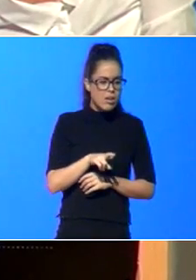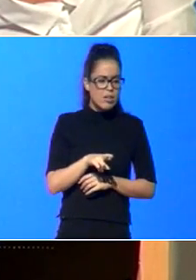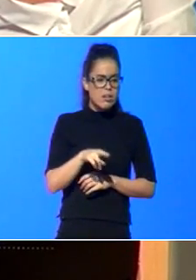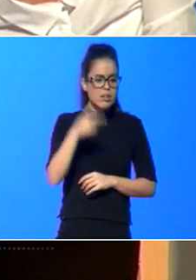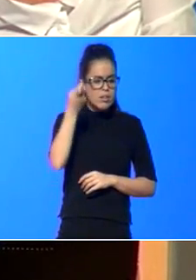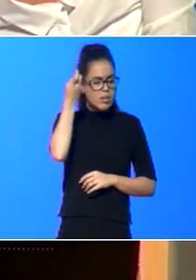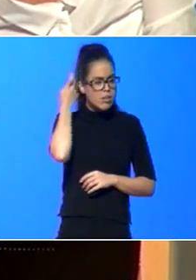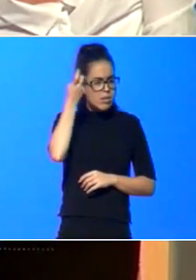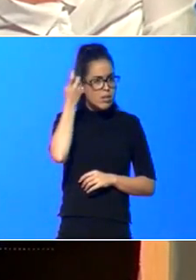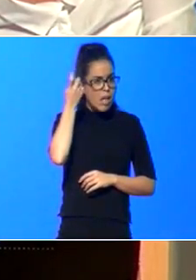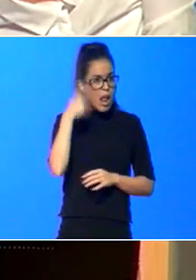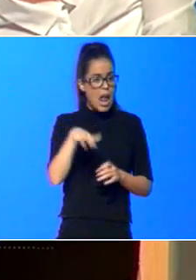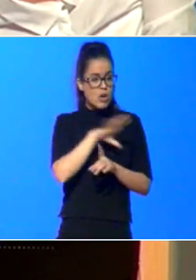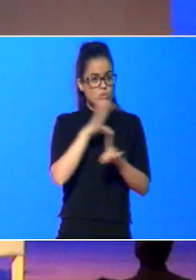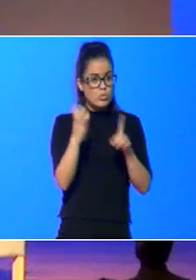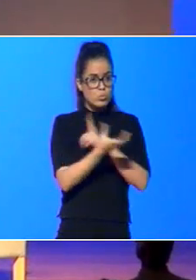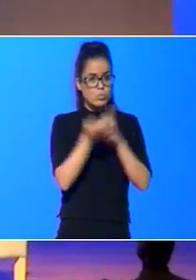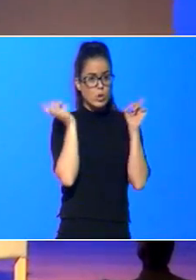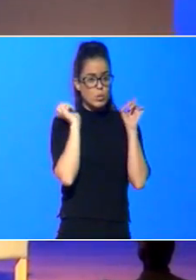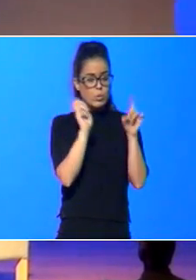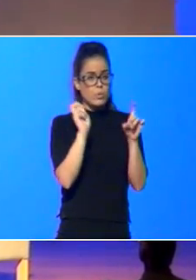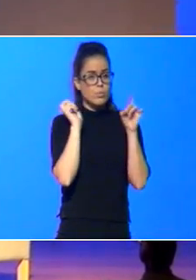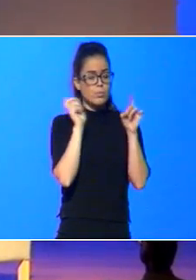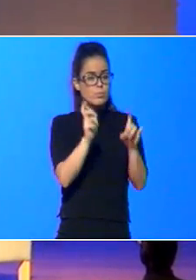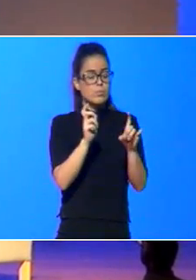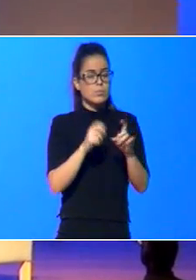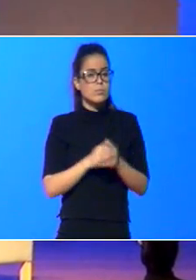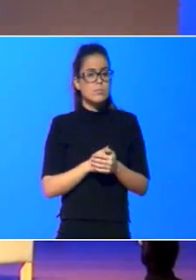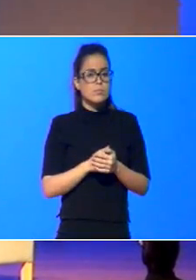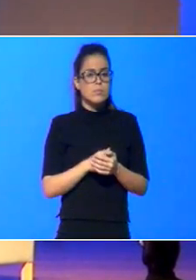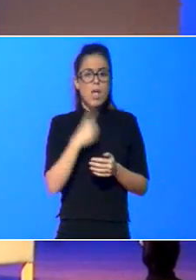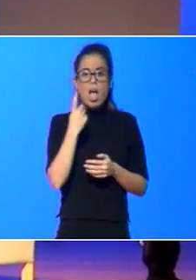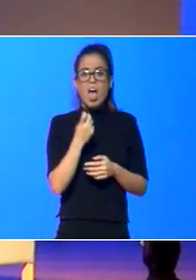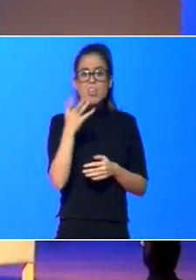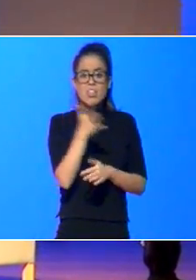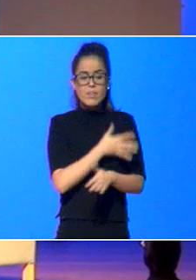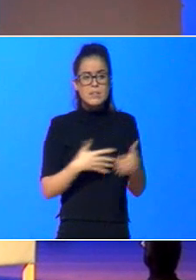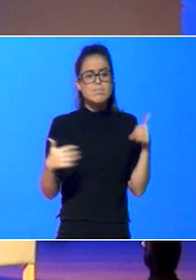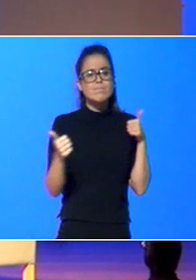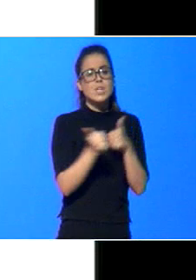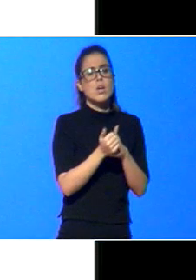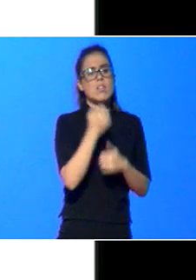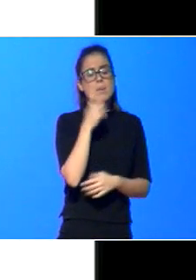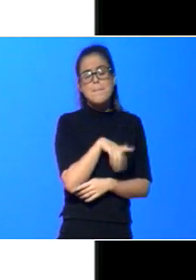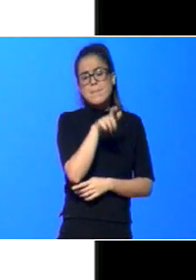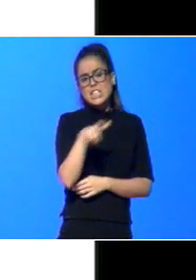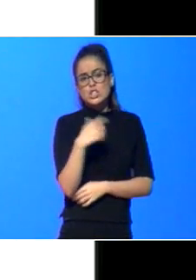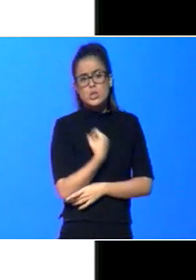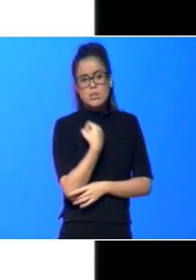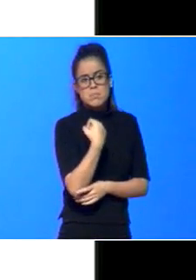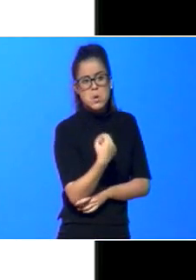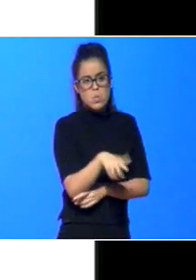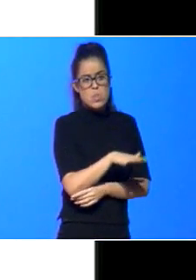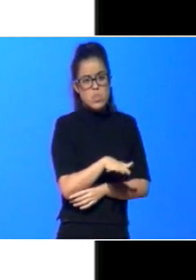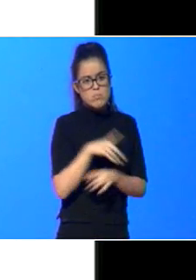comunidad educadora, como realmente hay que priorizar esa prestación de apoyos en esos espacios compartidos y cómo